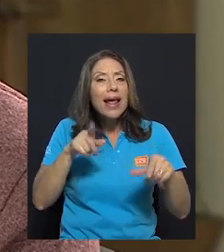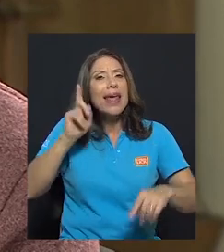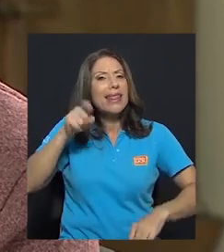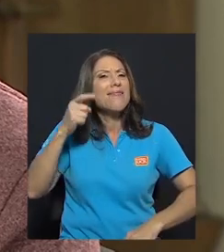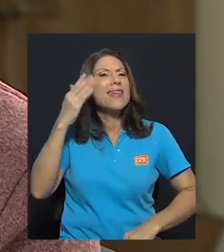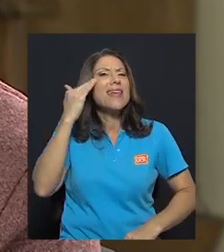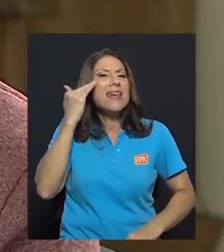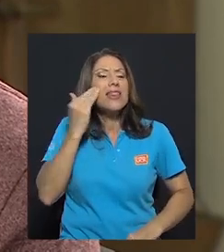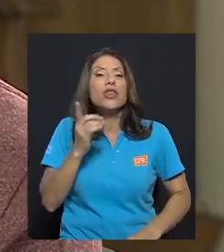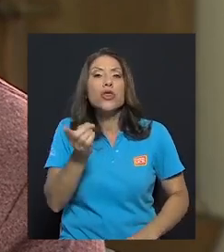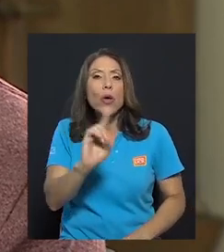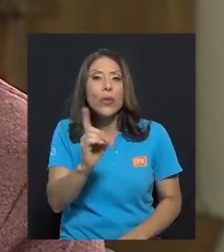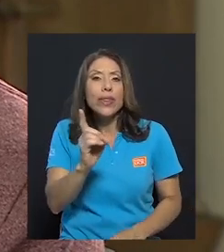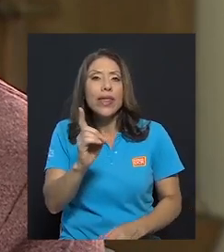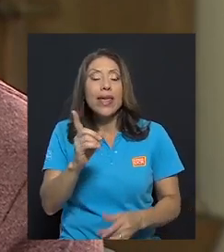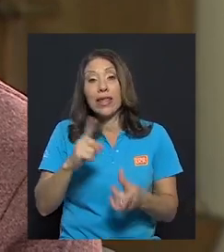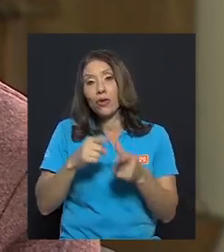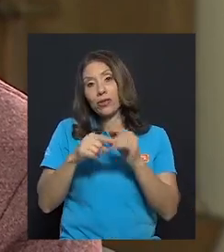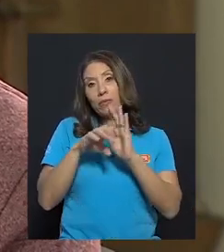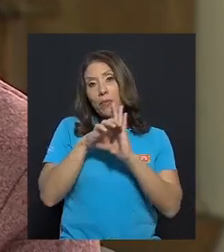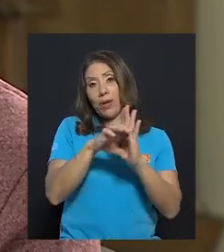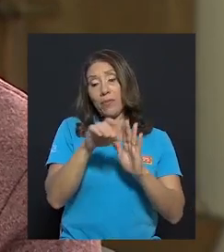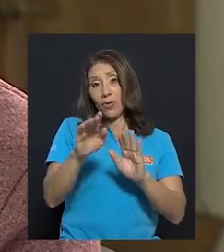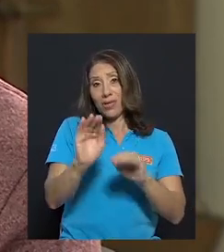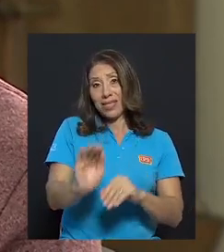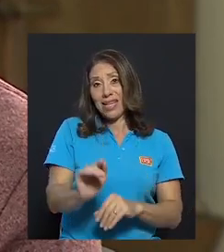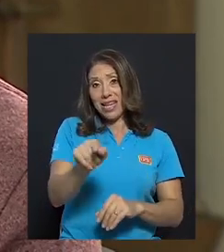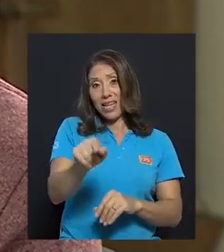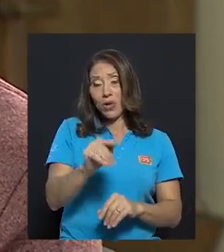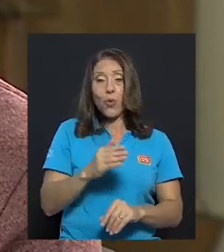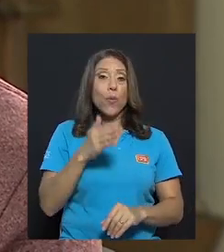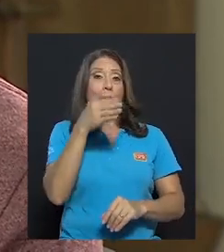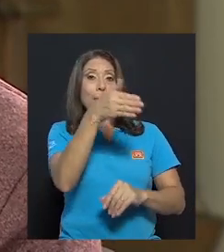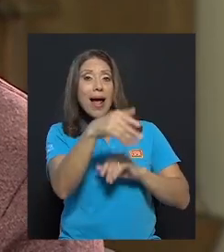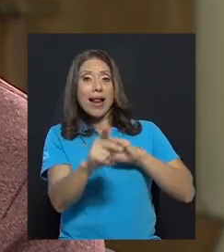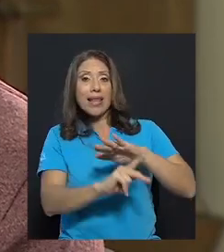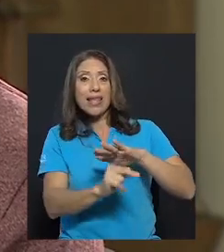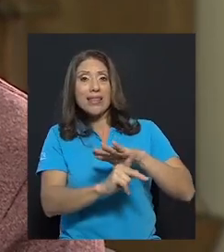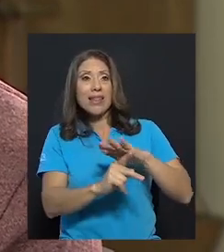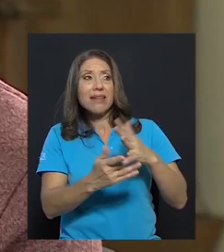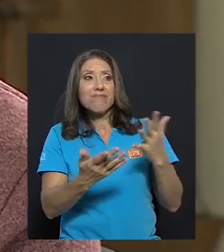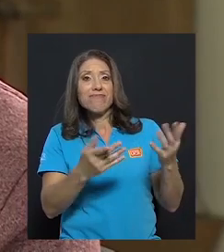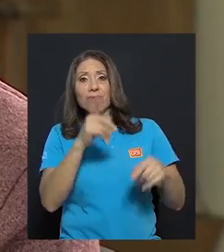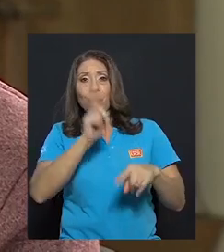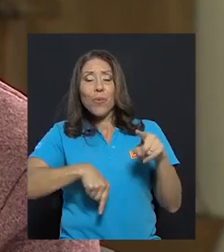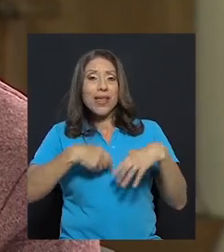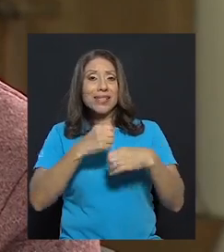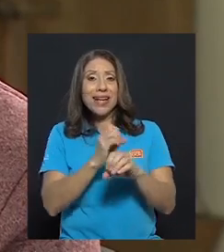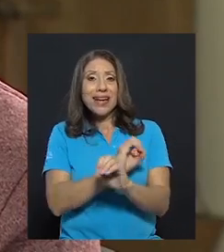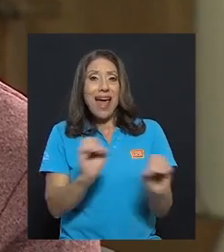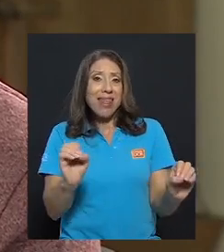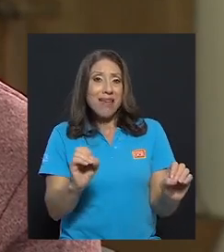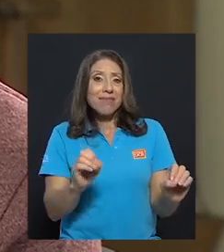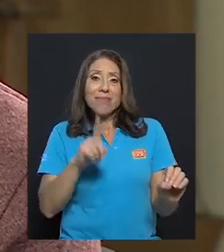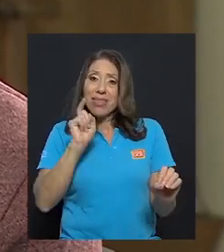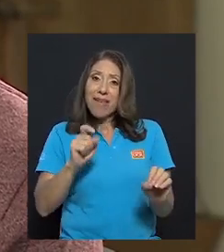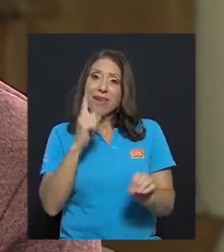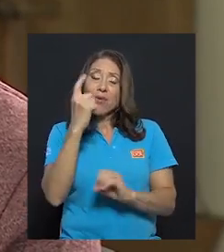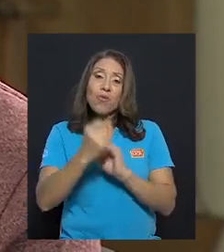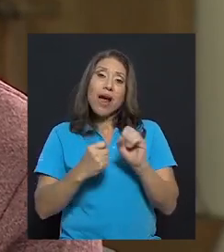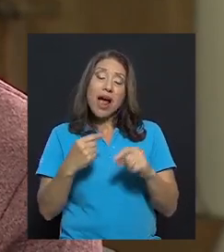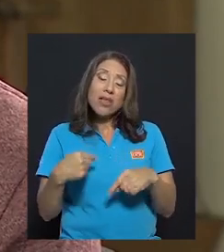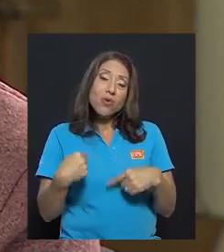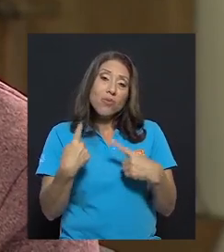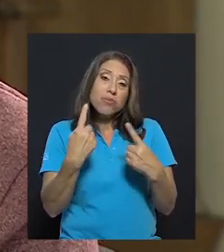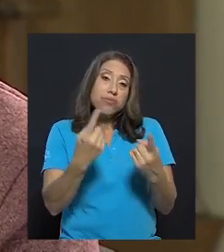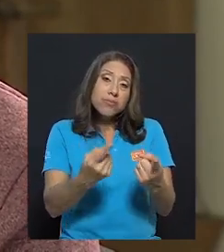problema donde yo digo, bueno, si está en el kinder, no puedo hacer nada, o sea, le queda un año más de estar en el kinder y le quedan todavía 6 años